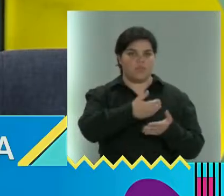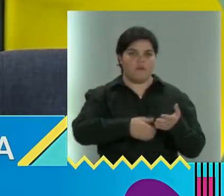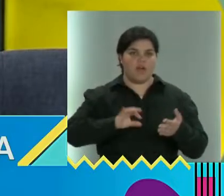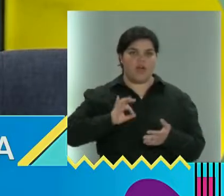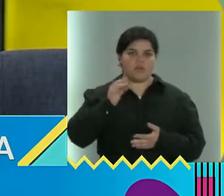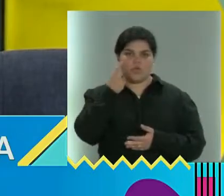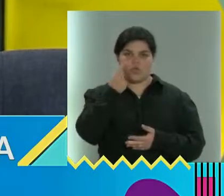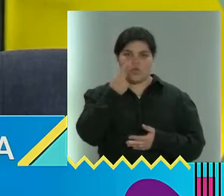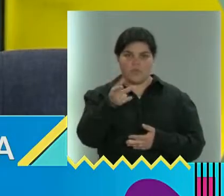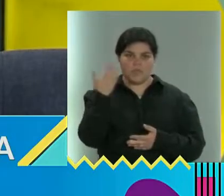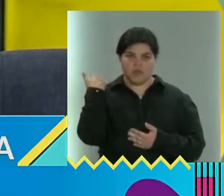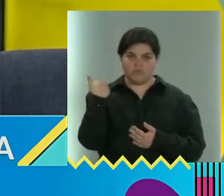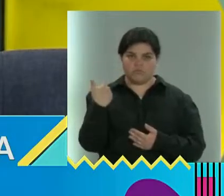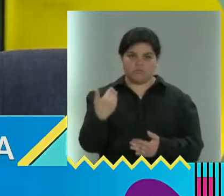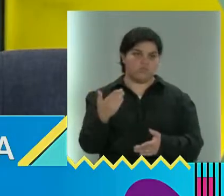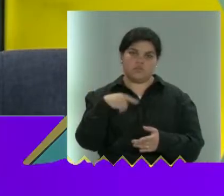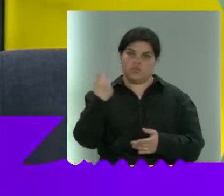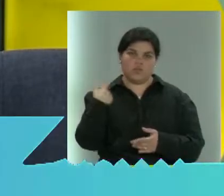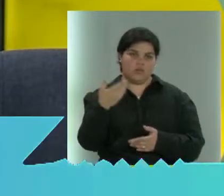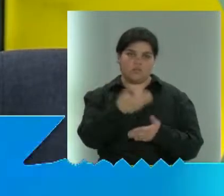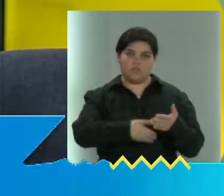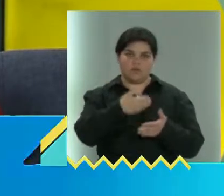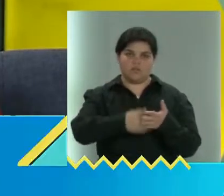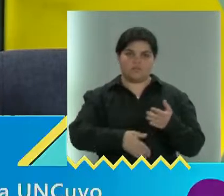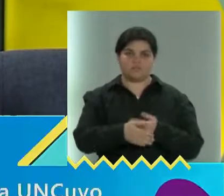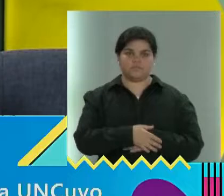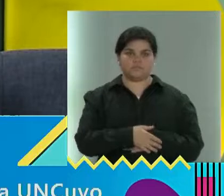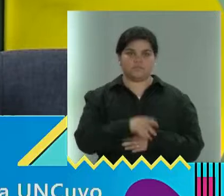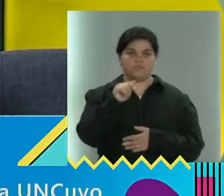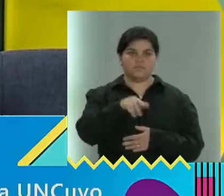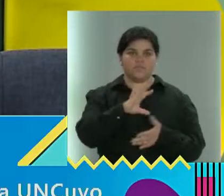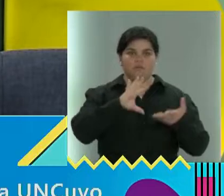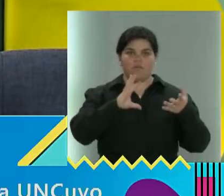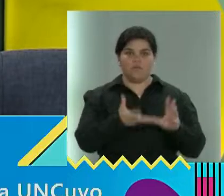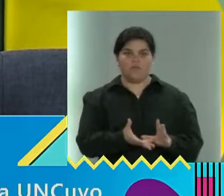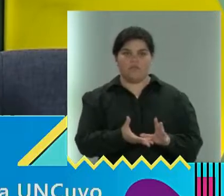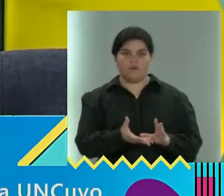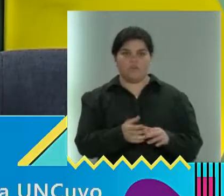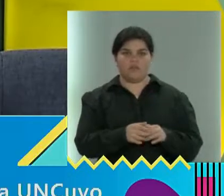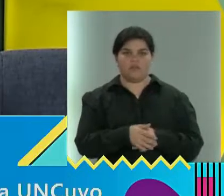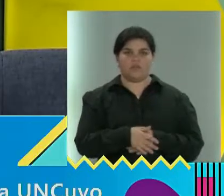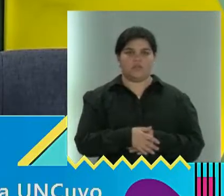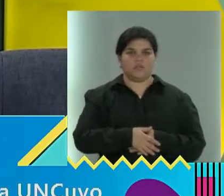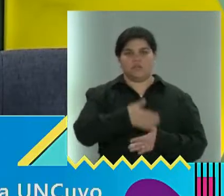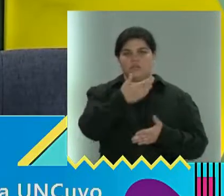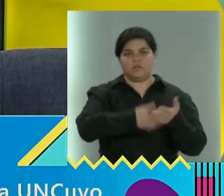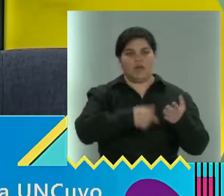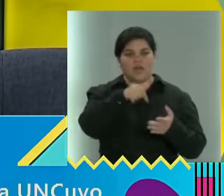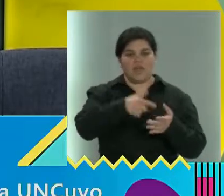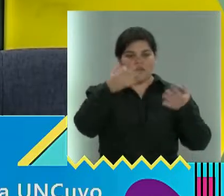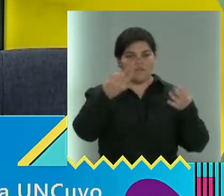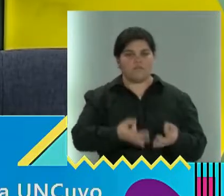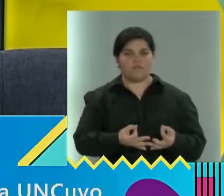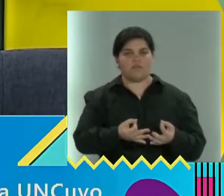2000 y son una forma de evaluación estandarizada, acurricular, que no